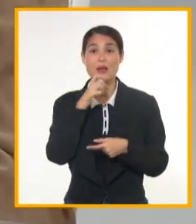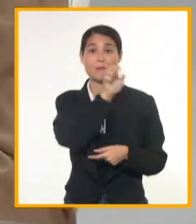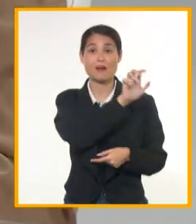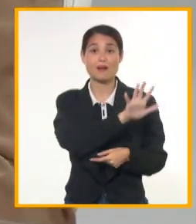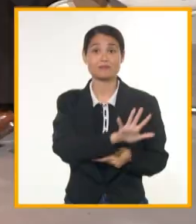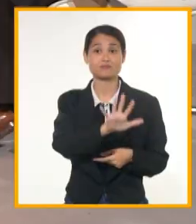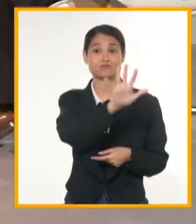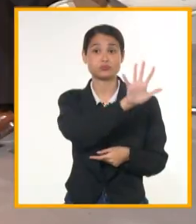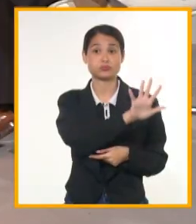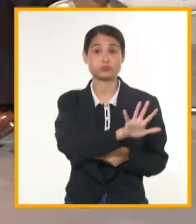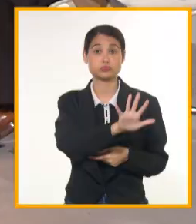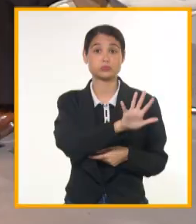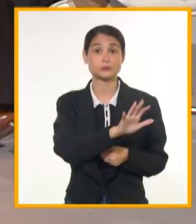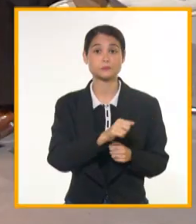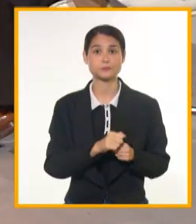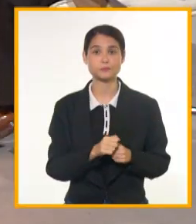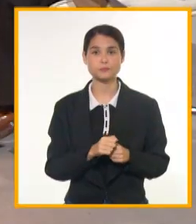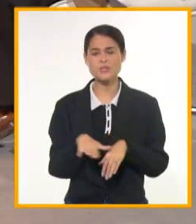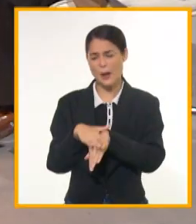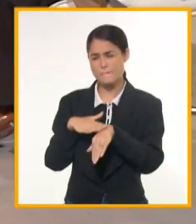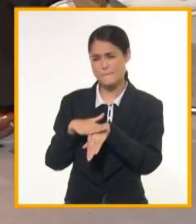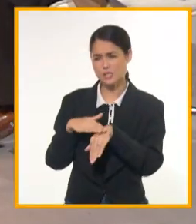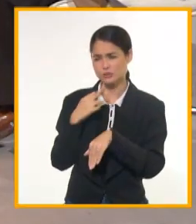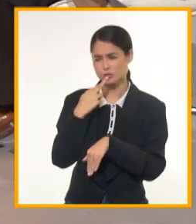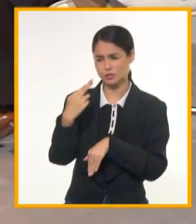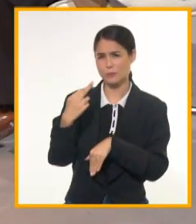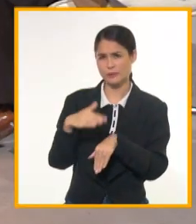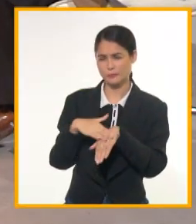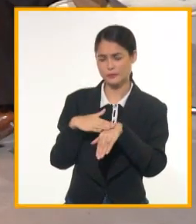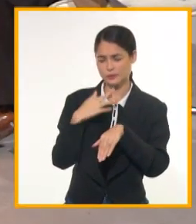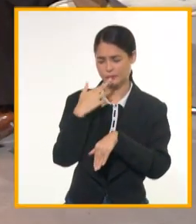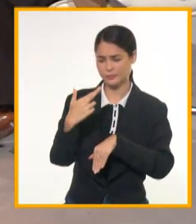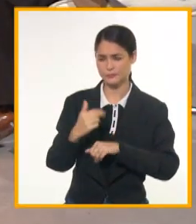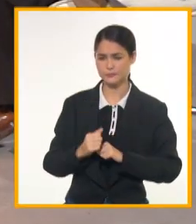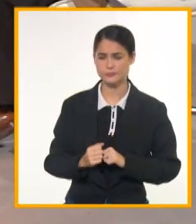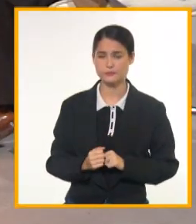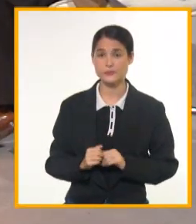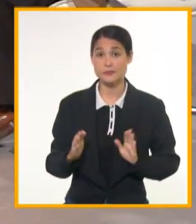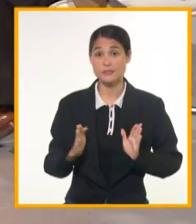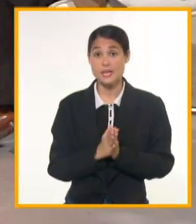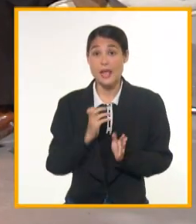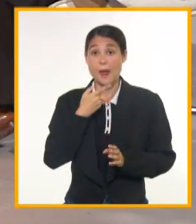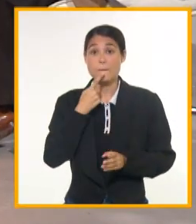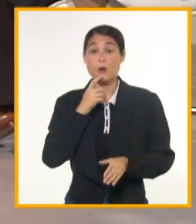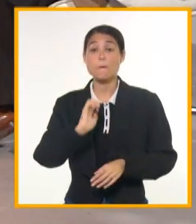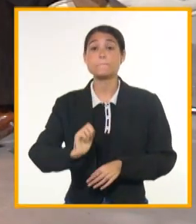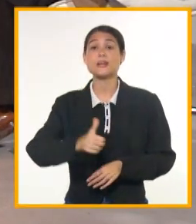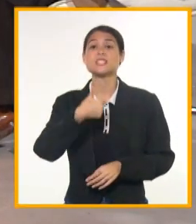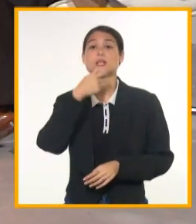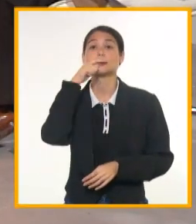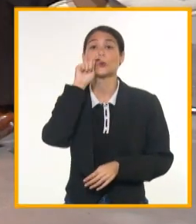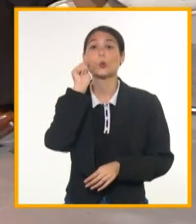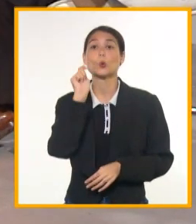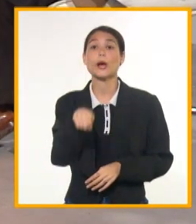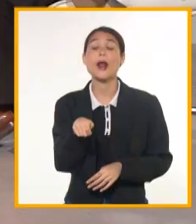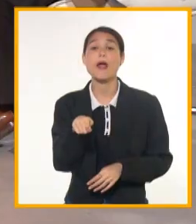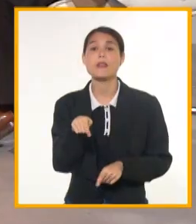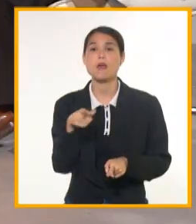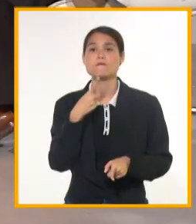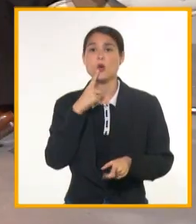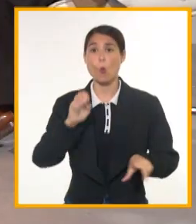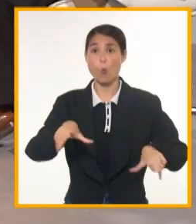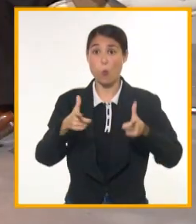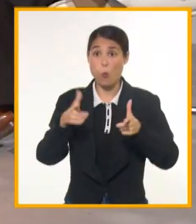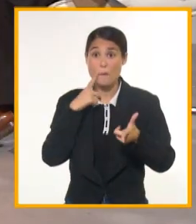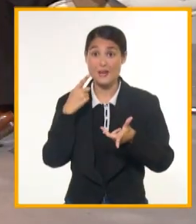otro que aduce Rusia es que Zelensky no cumple con sus compromisos. Claro, además, eso quería también preguntar, como no